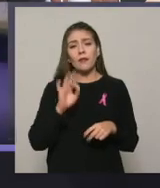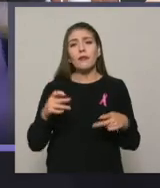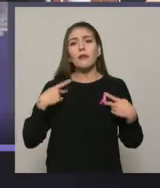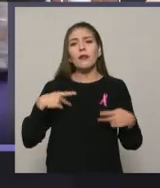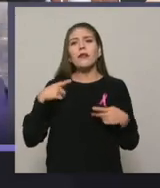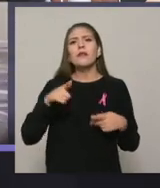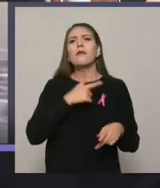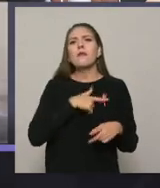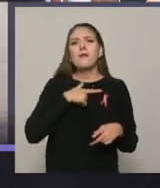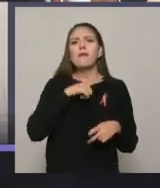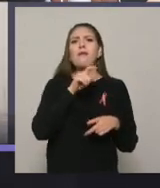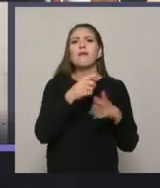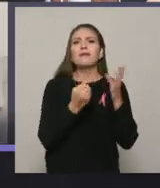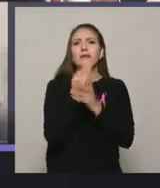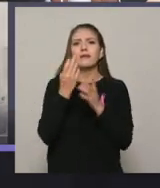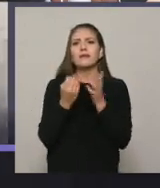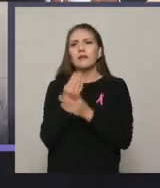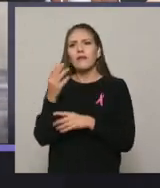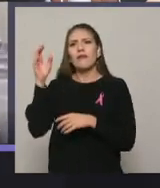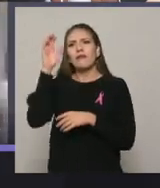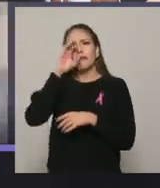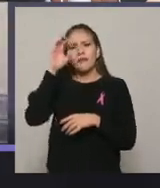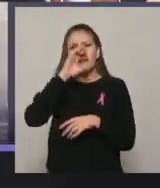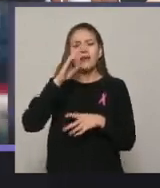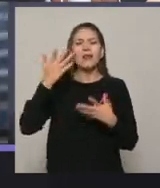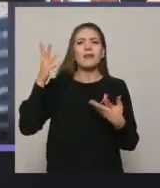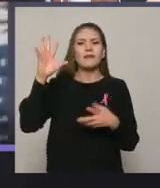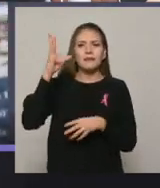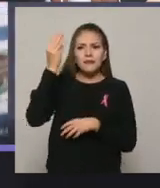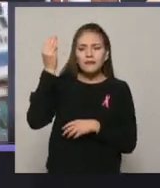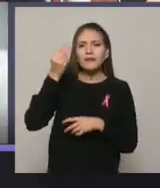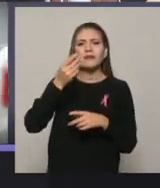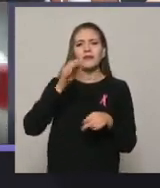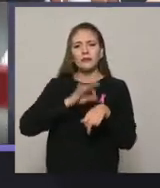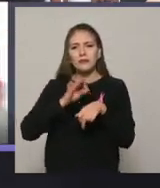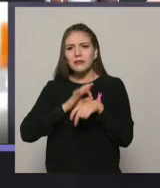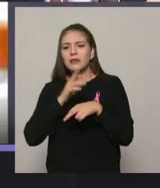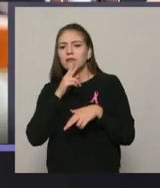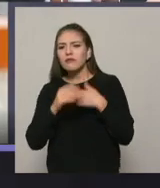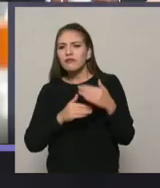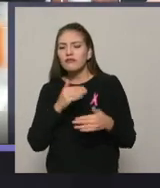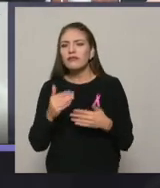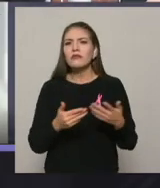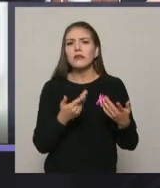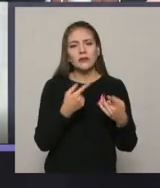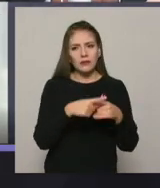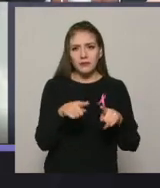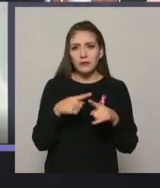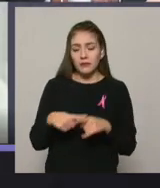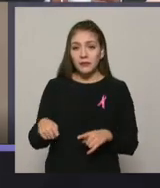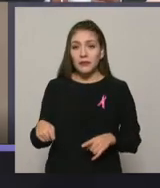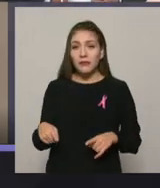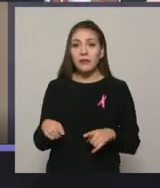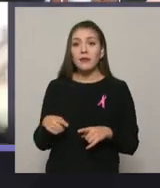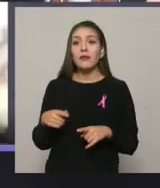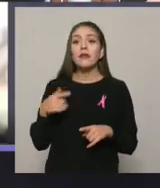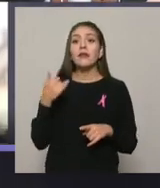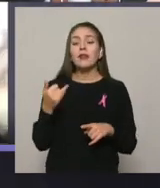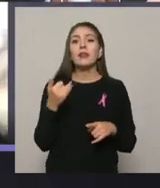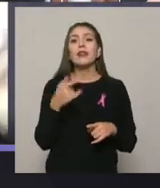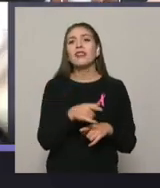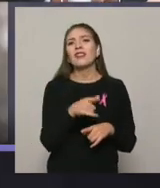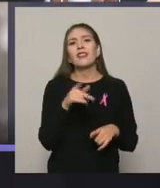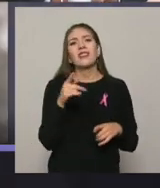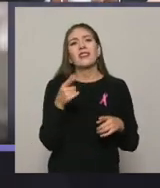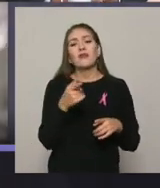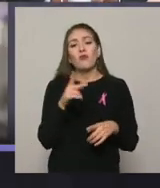inventos tecnológicos, con avances médicos y con conocimientos científicos. En contra de los asuntos de política, que